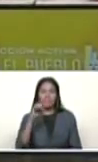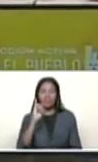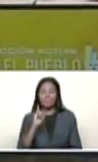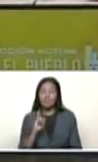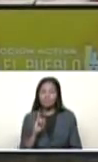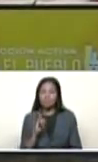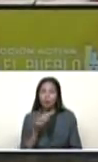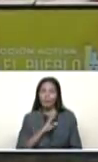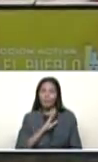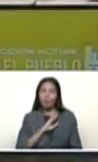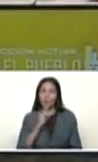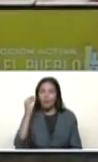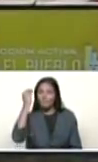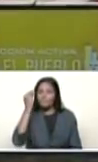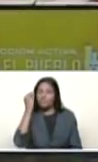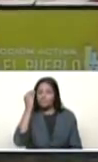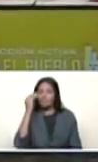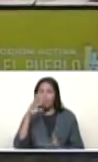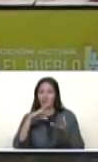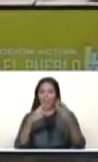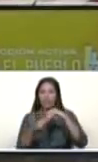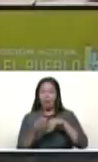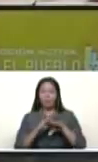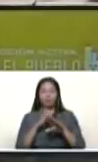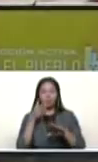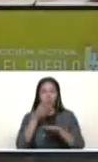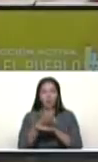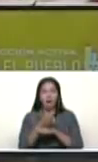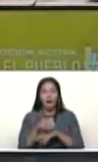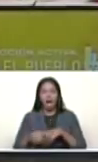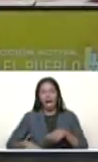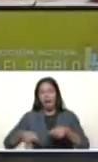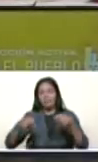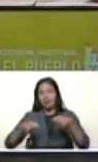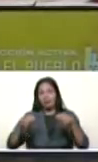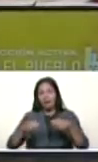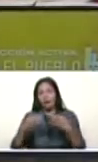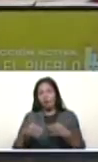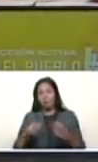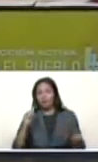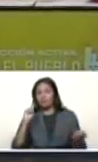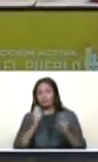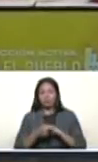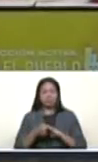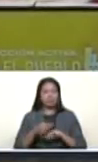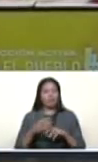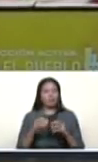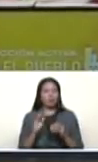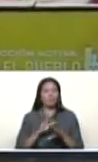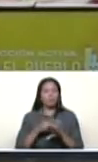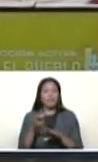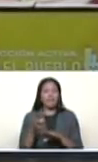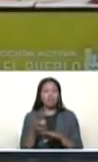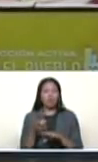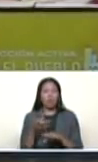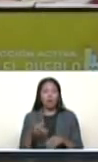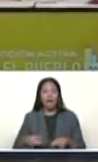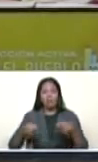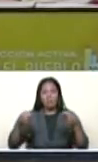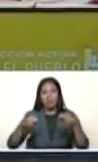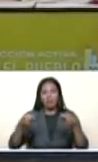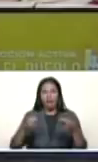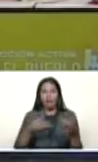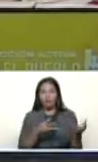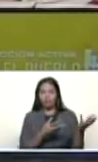Ese es el criterio CLAP, porque si tú te vas para el mercado capitalista es al revés. Ellos, el mercado capitalista, tenemos que